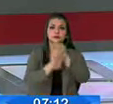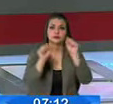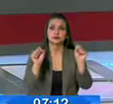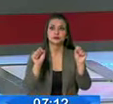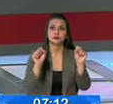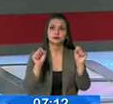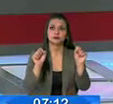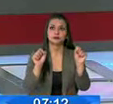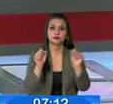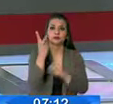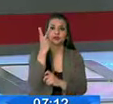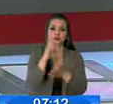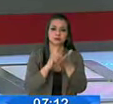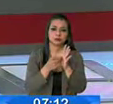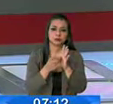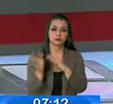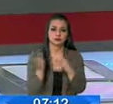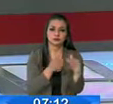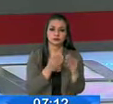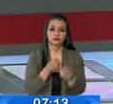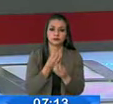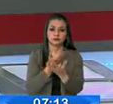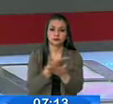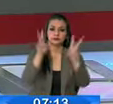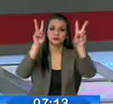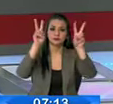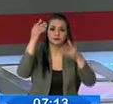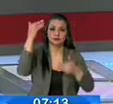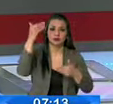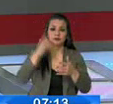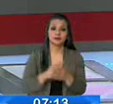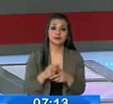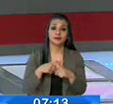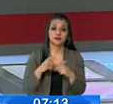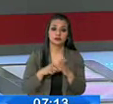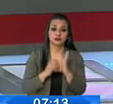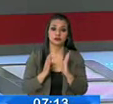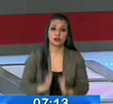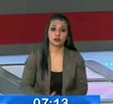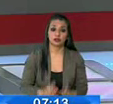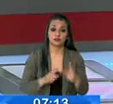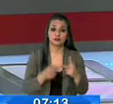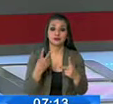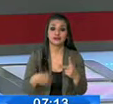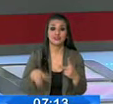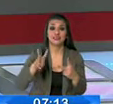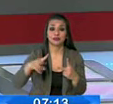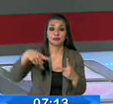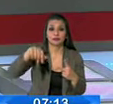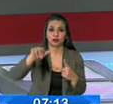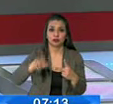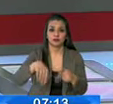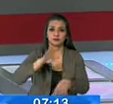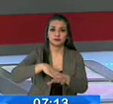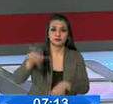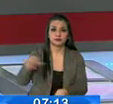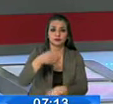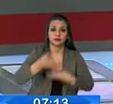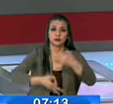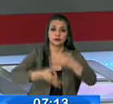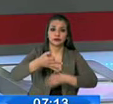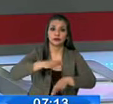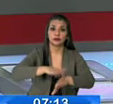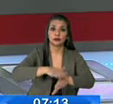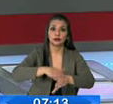7 de la mañana y 12 minutos. Vamos a política. El excontralor Carlos Pollitt y su hijo John Pollitt son llamados a juicio por el supuesto delito